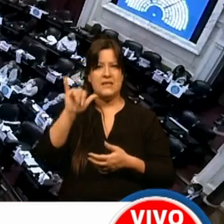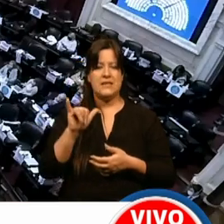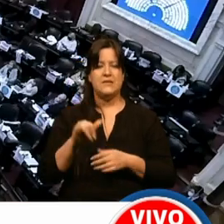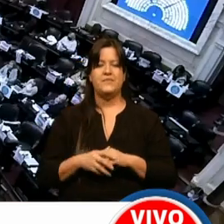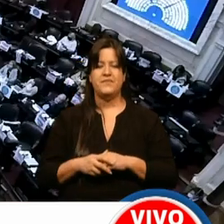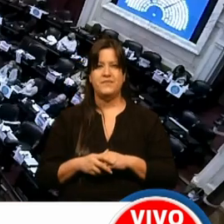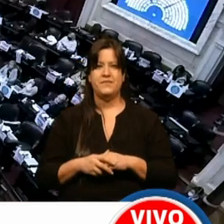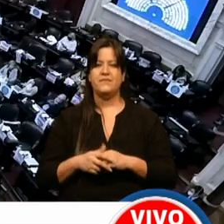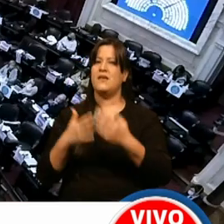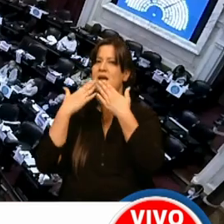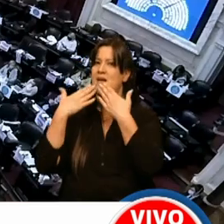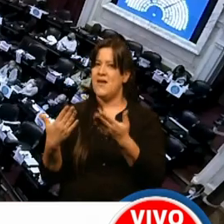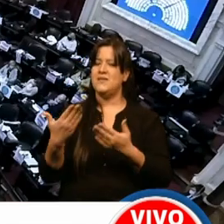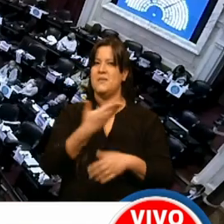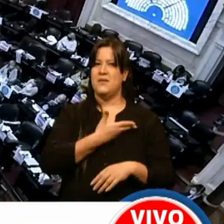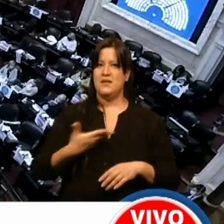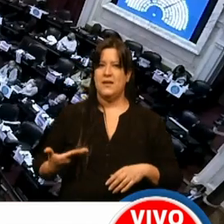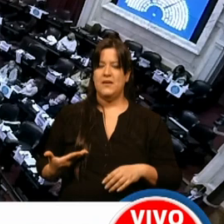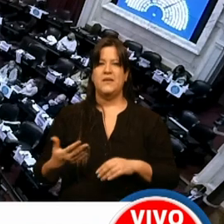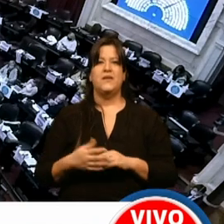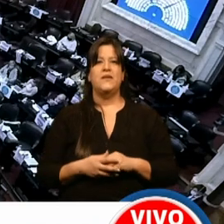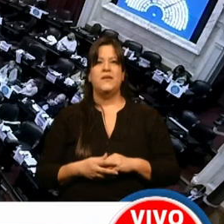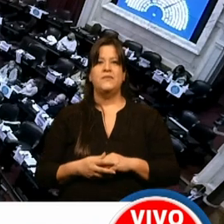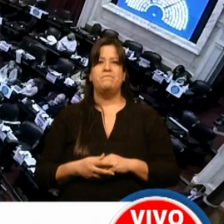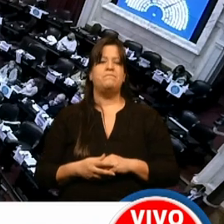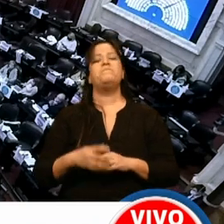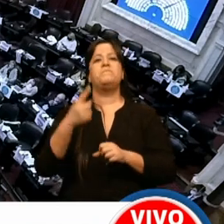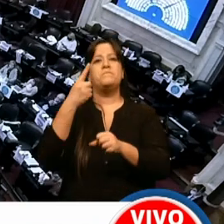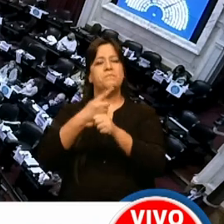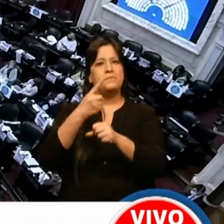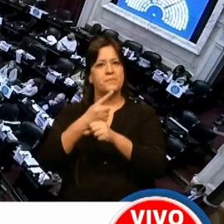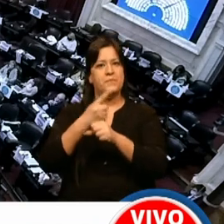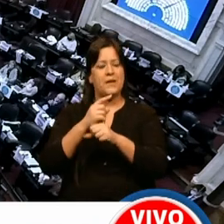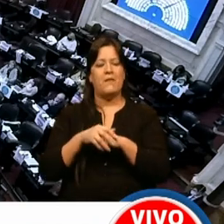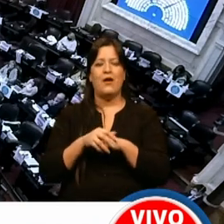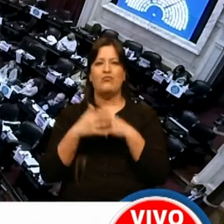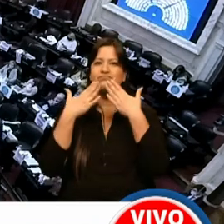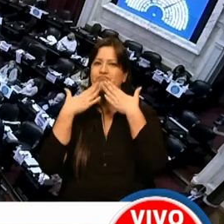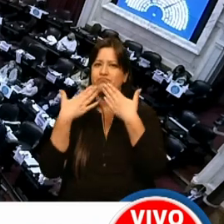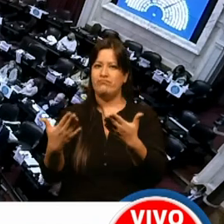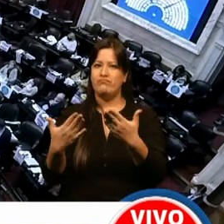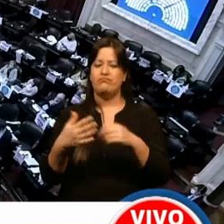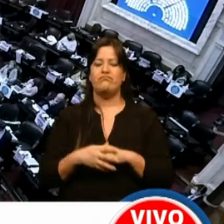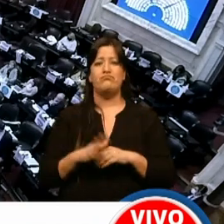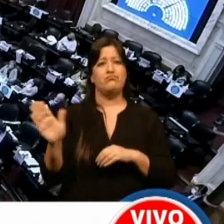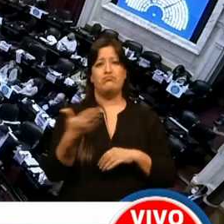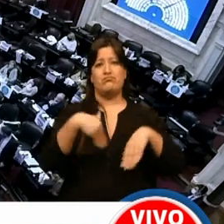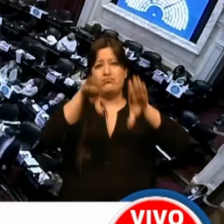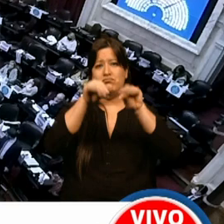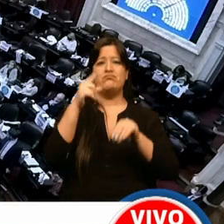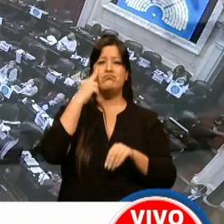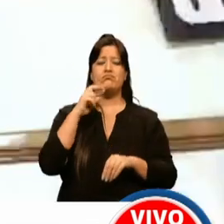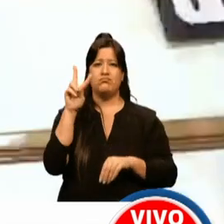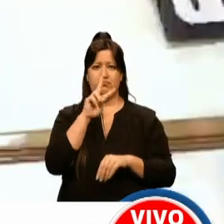muchas gracias señora presidenta en principio agradecer a todos ya todas